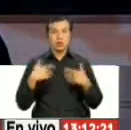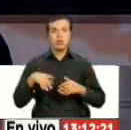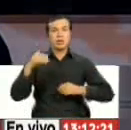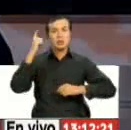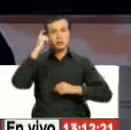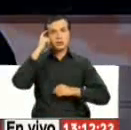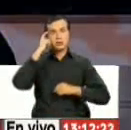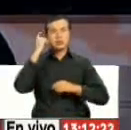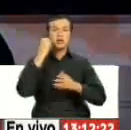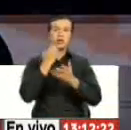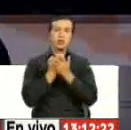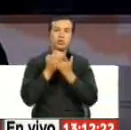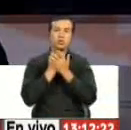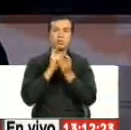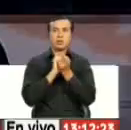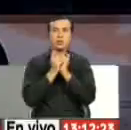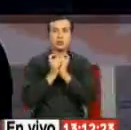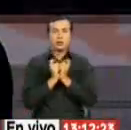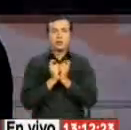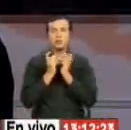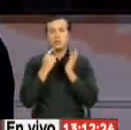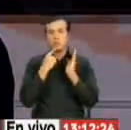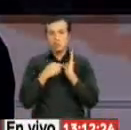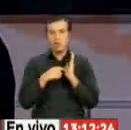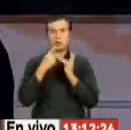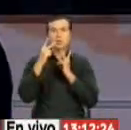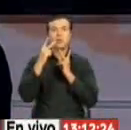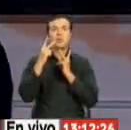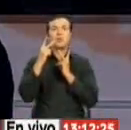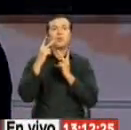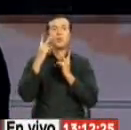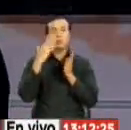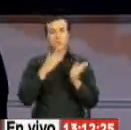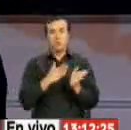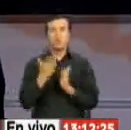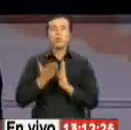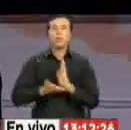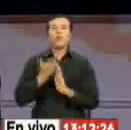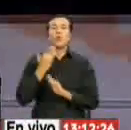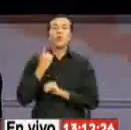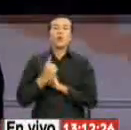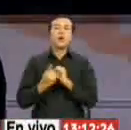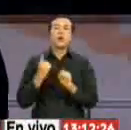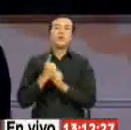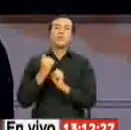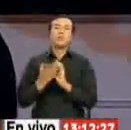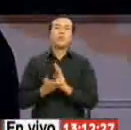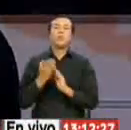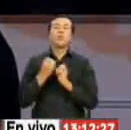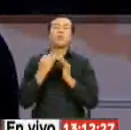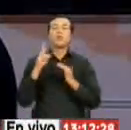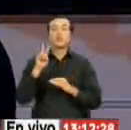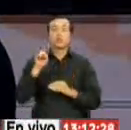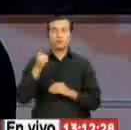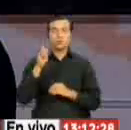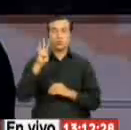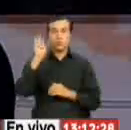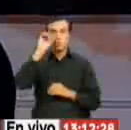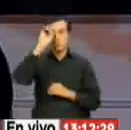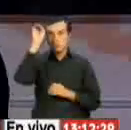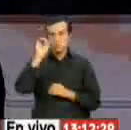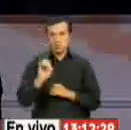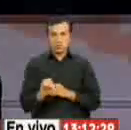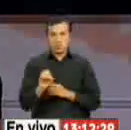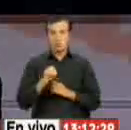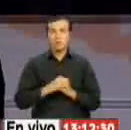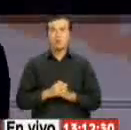las variables económicas como son la proyección que se tiene de crecimiento país que está más o menos en el 2.4 por ciento